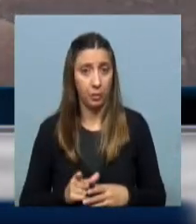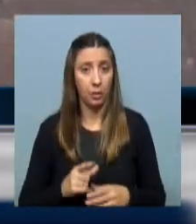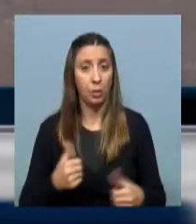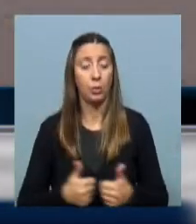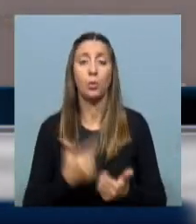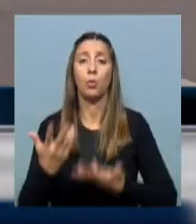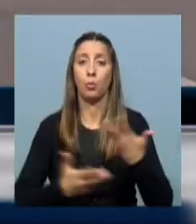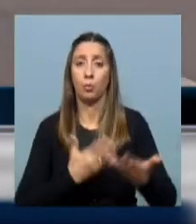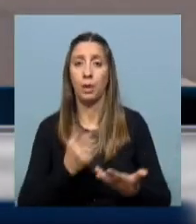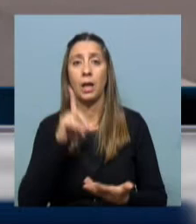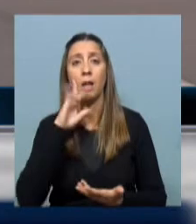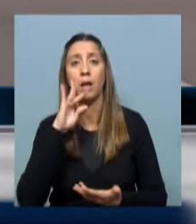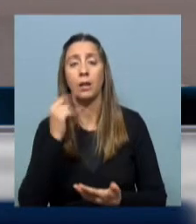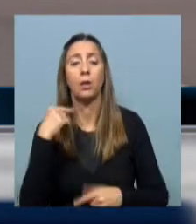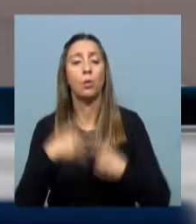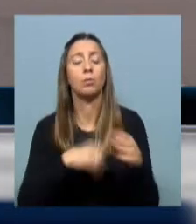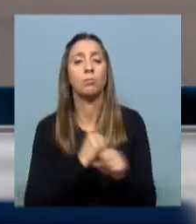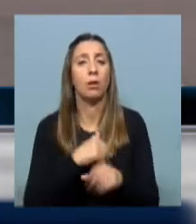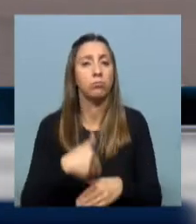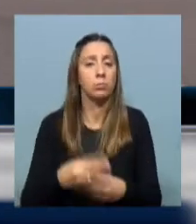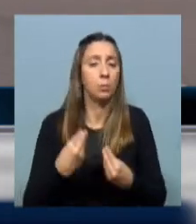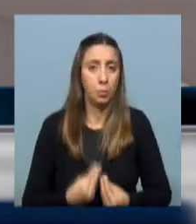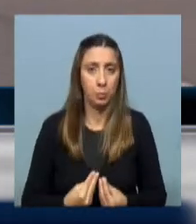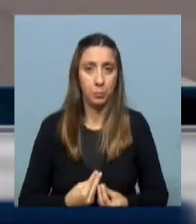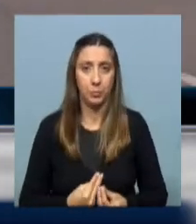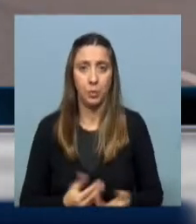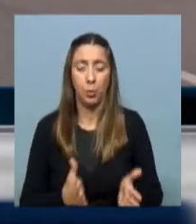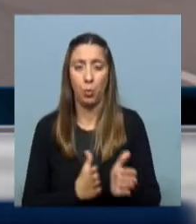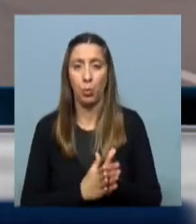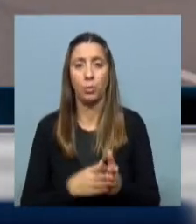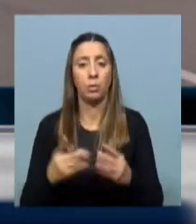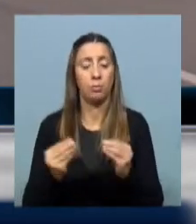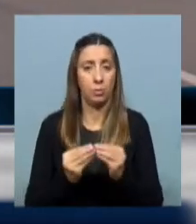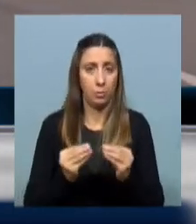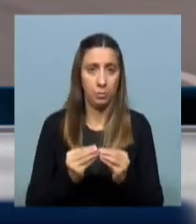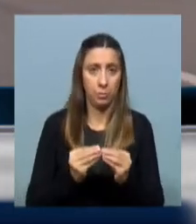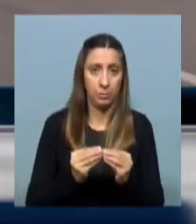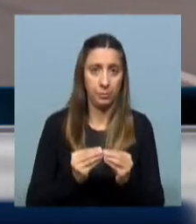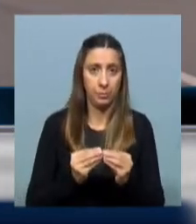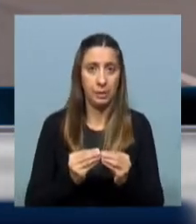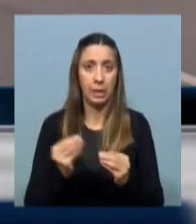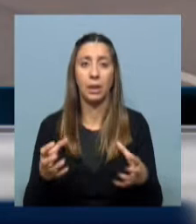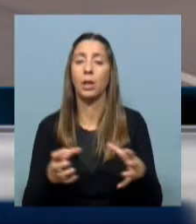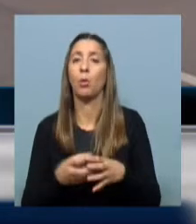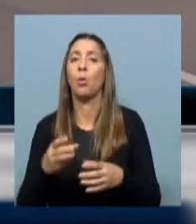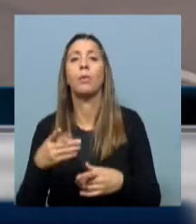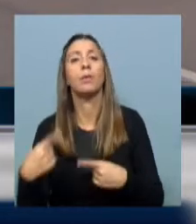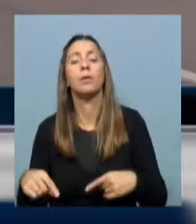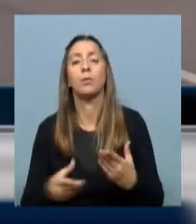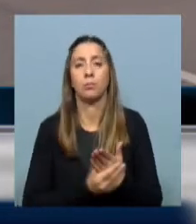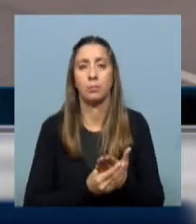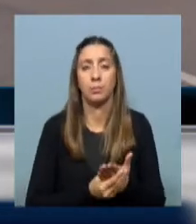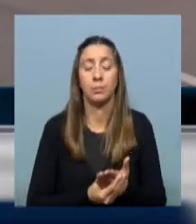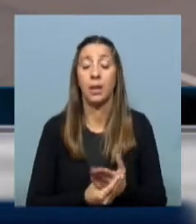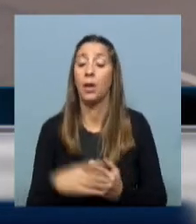Fuego. Bien. Alida, ¿cómo van a seguir trabajando del Ministerio conjuntamente con los compañeros de este comité interministerial?